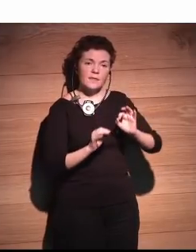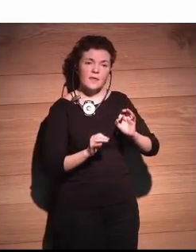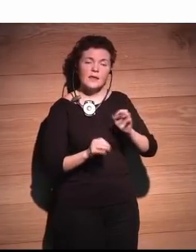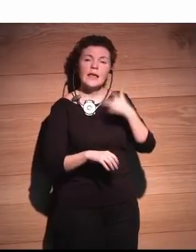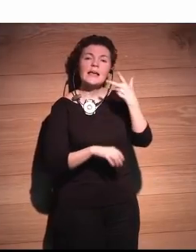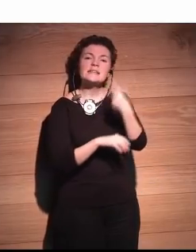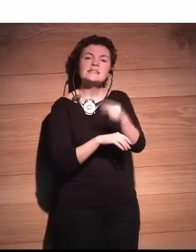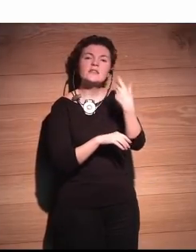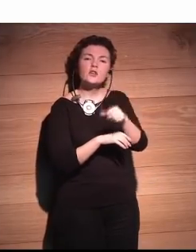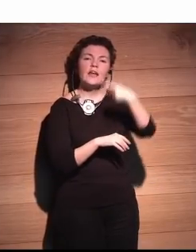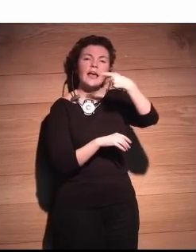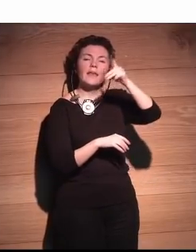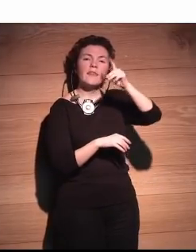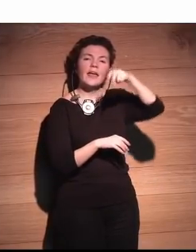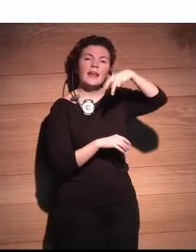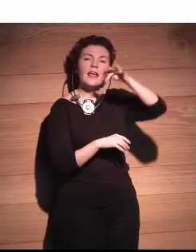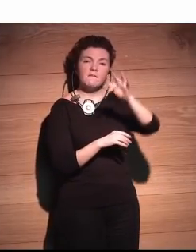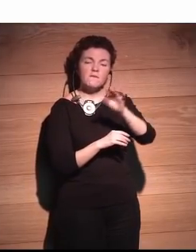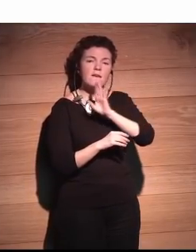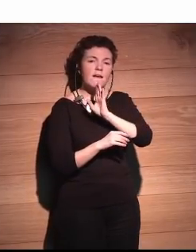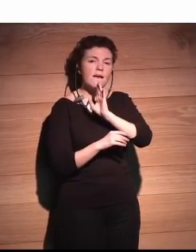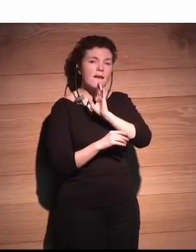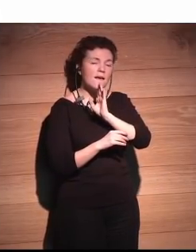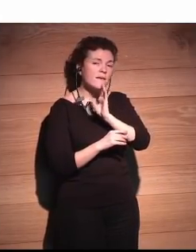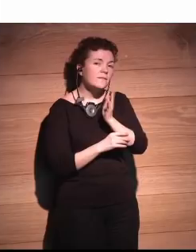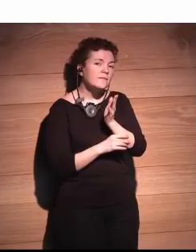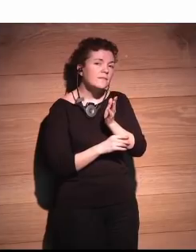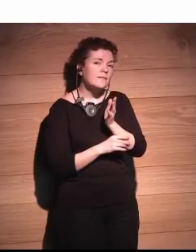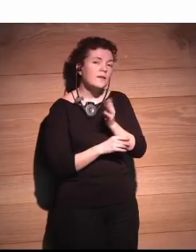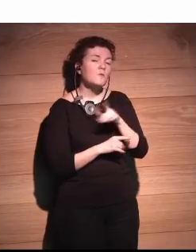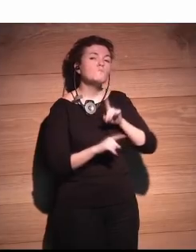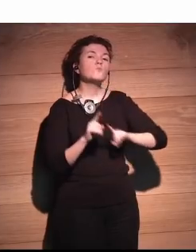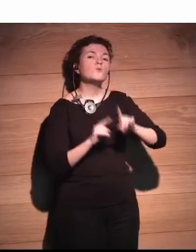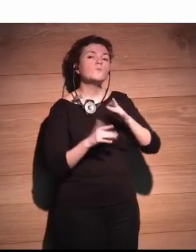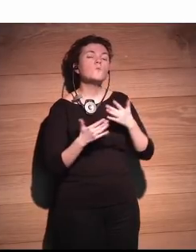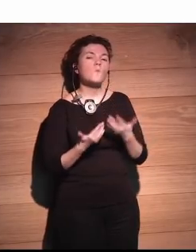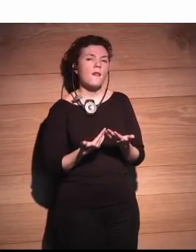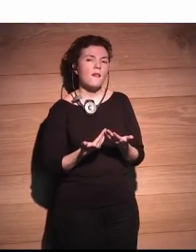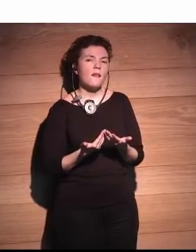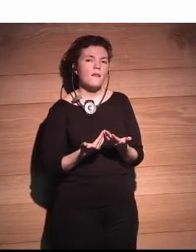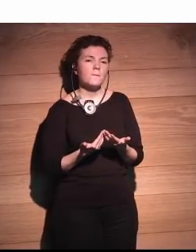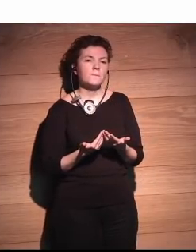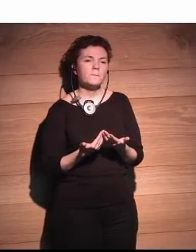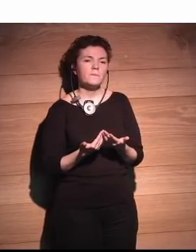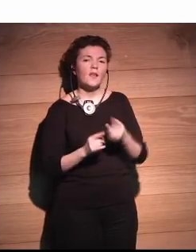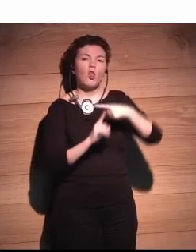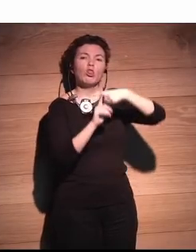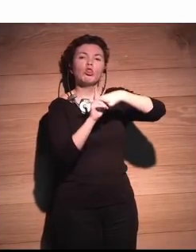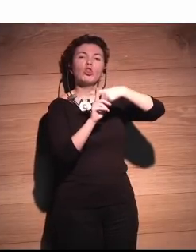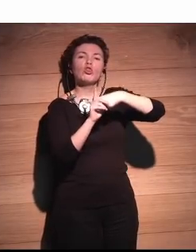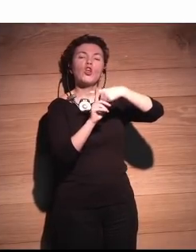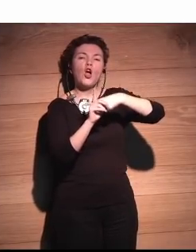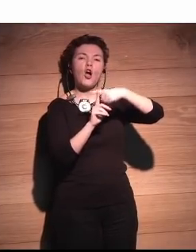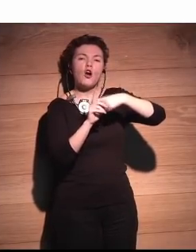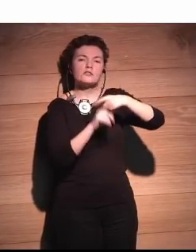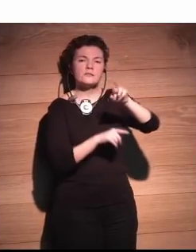esas inyecciones de GDNF. Tal y como dije, el problema es las dosis que hay que darle a estos pacientes